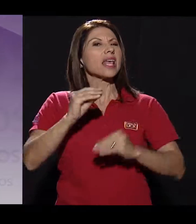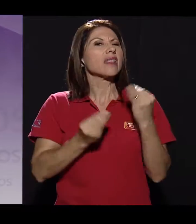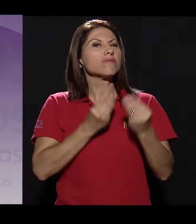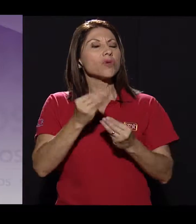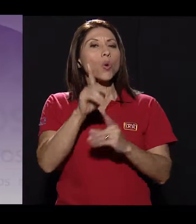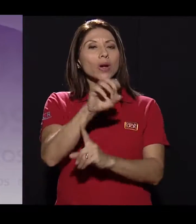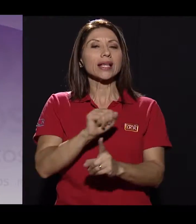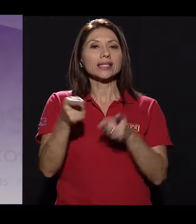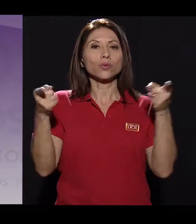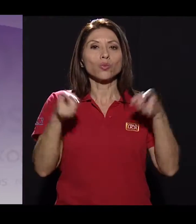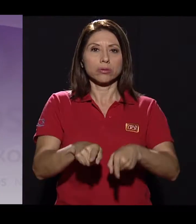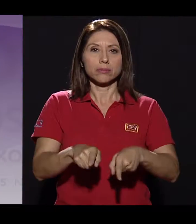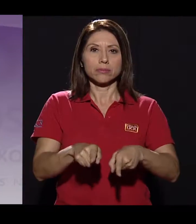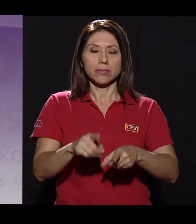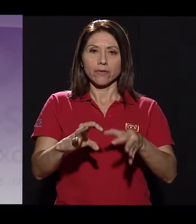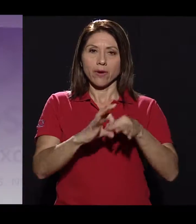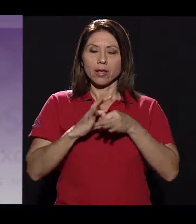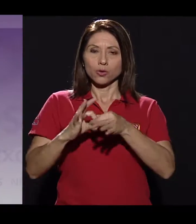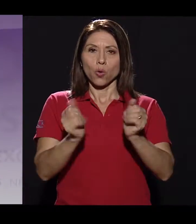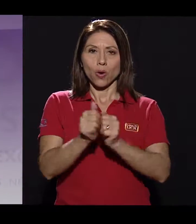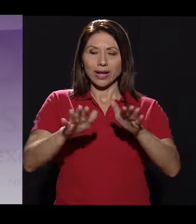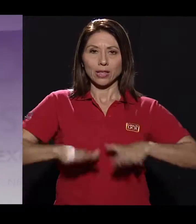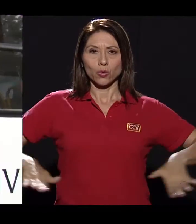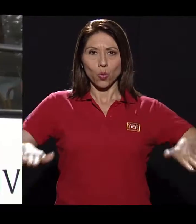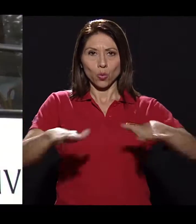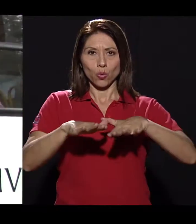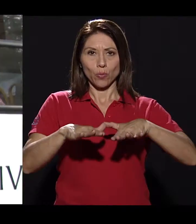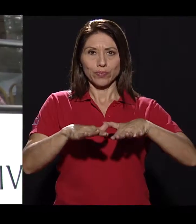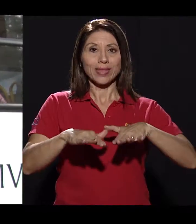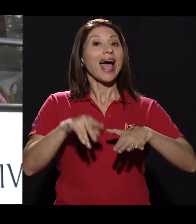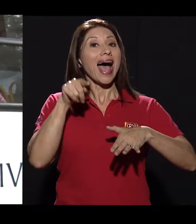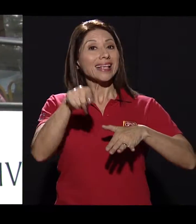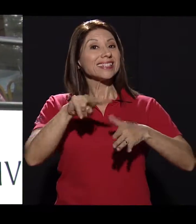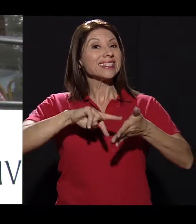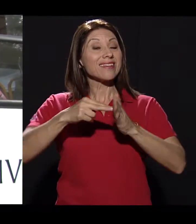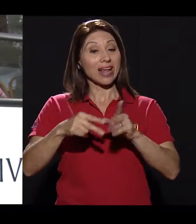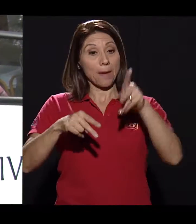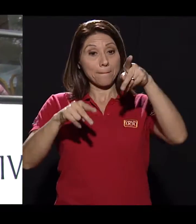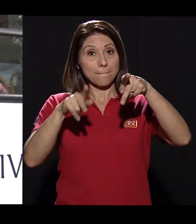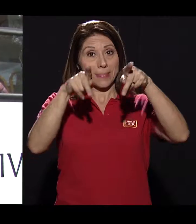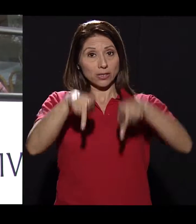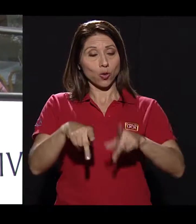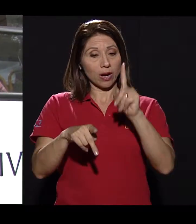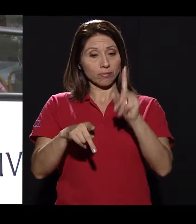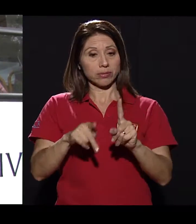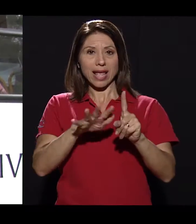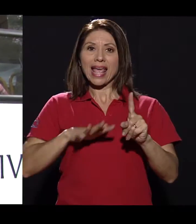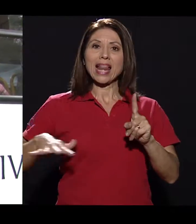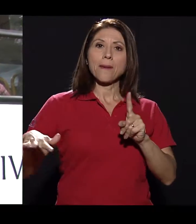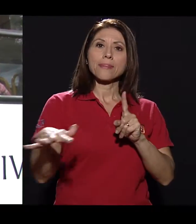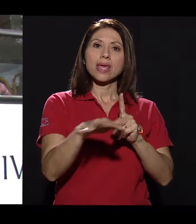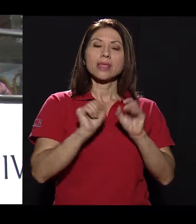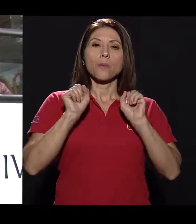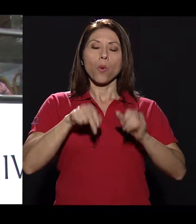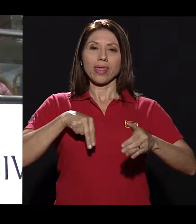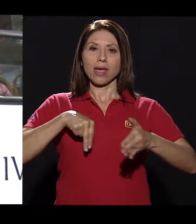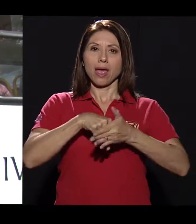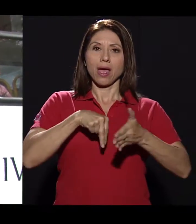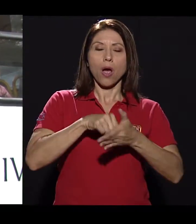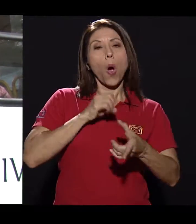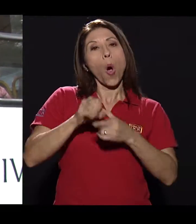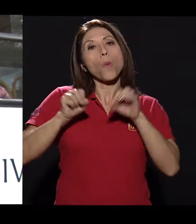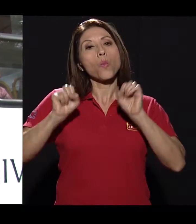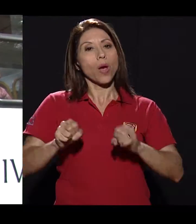una condición que se presenta en relación al entorno. De esta manera, es el ambiente alrededor de la persona el que puede limitar o potenciar